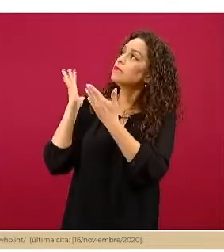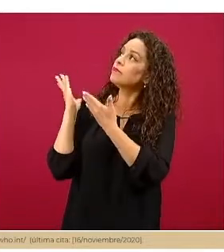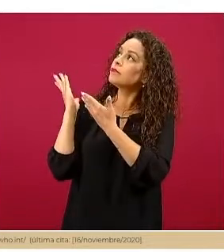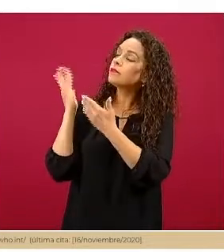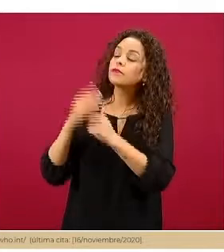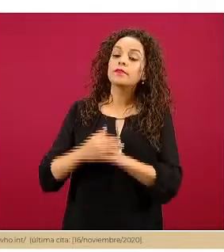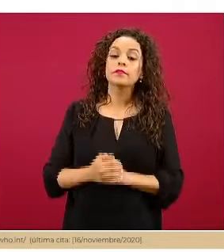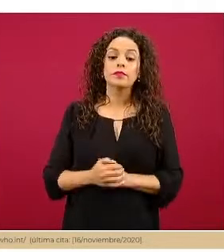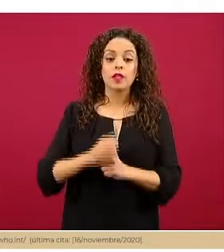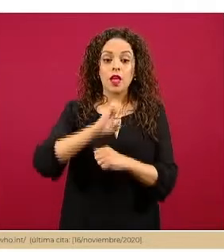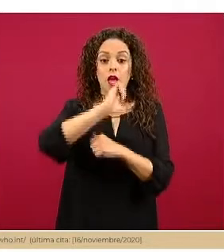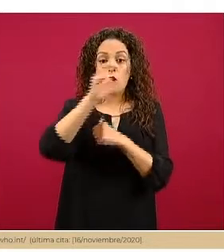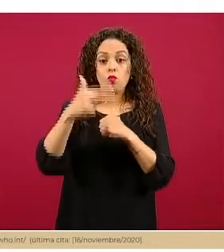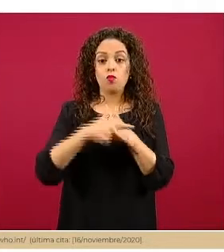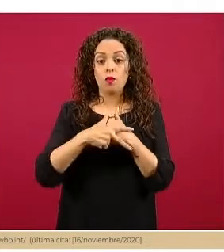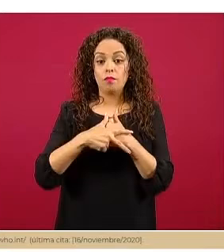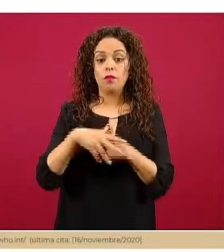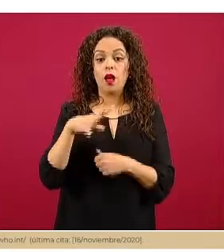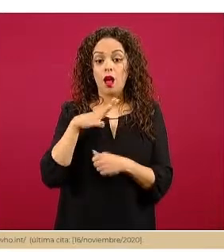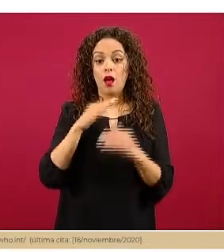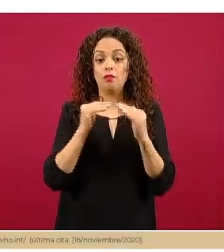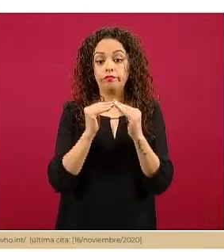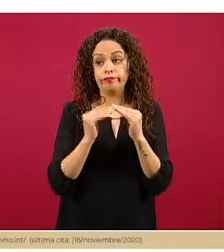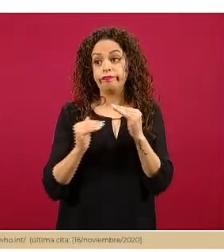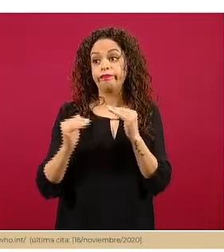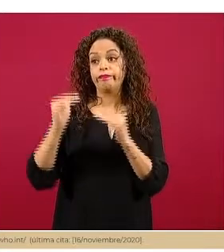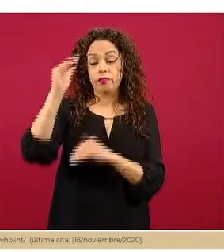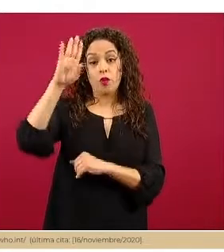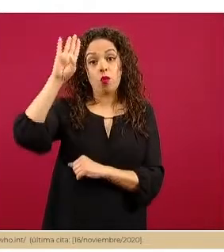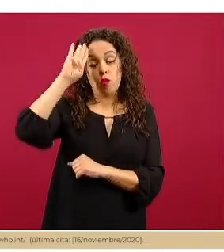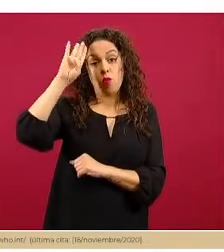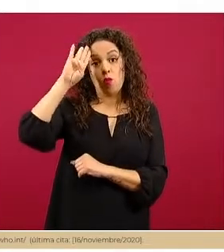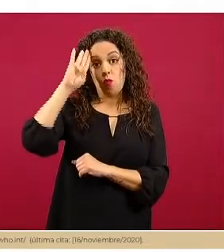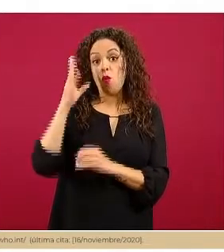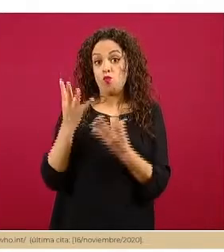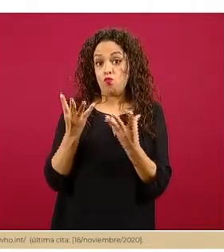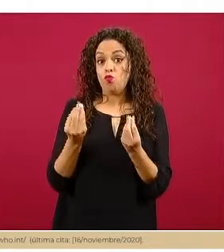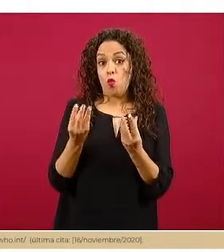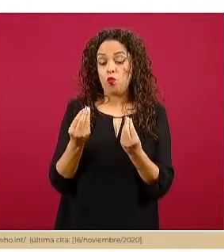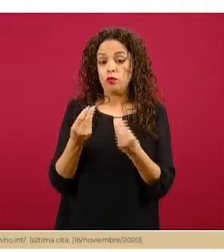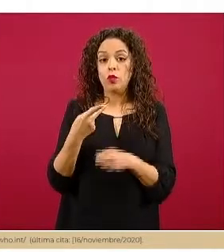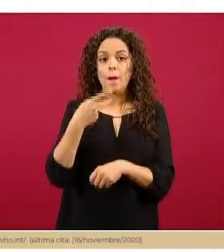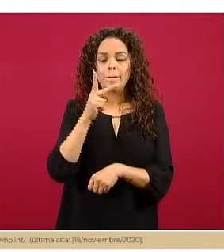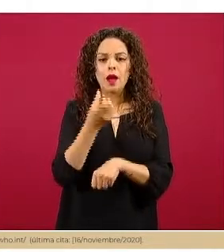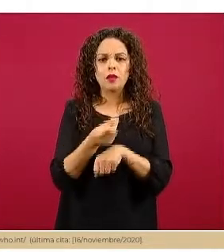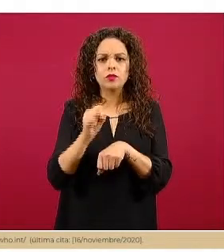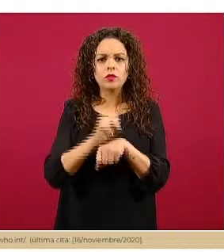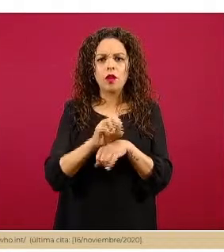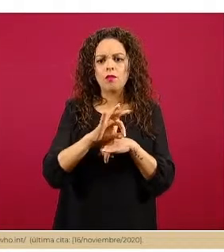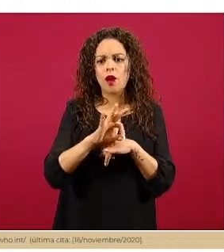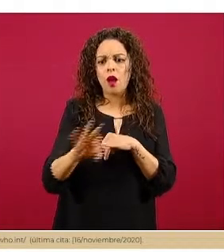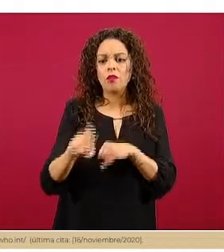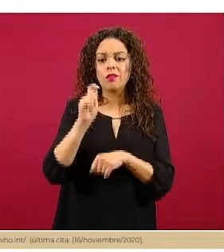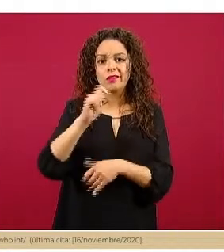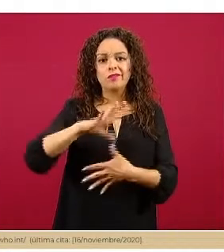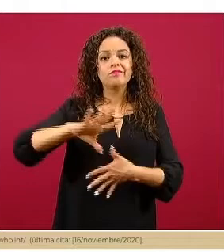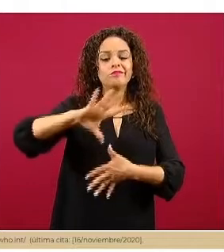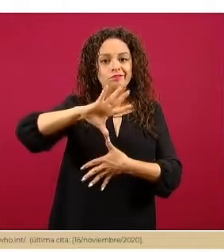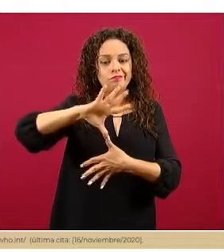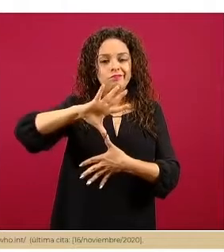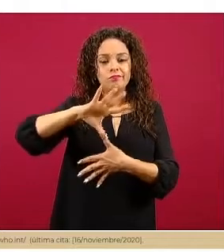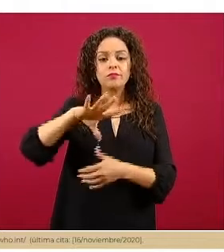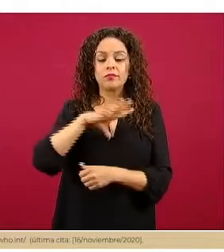continente europeo incrementando bastante, pero también en últimas semanas el continente americano